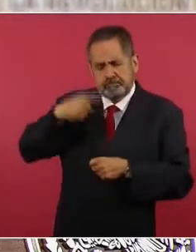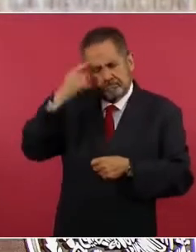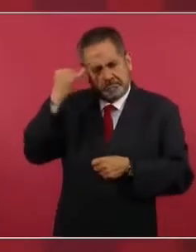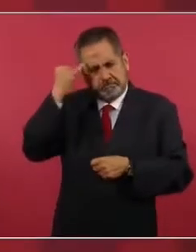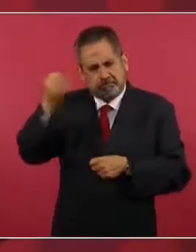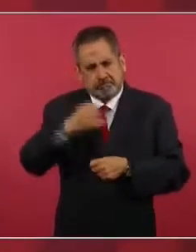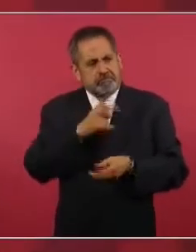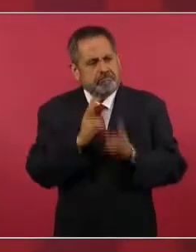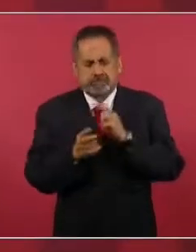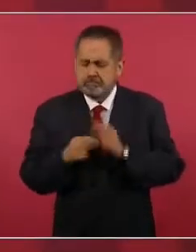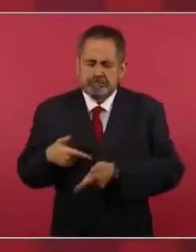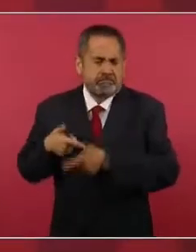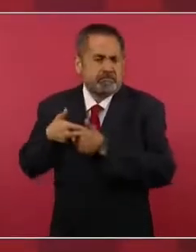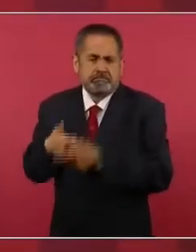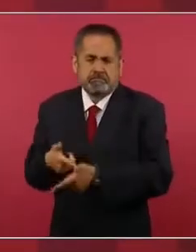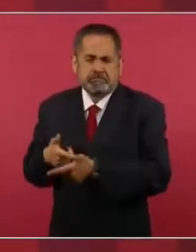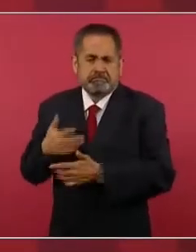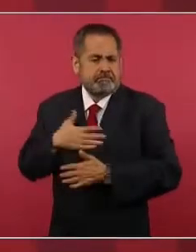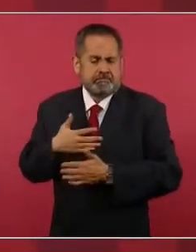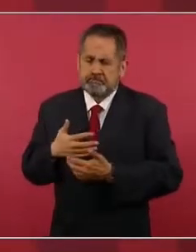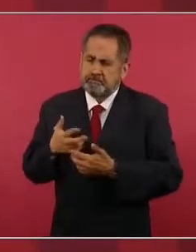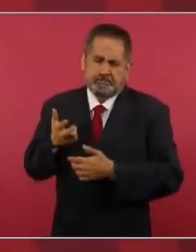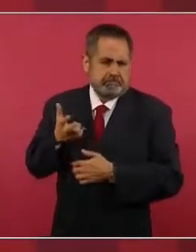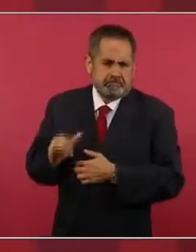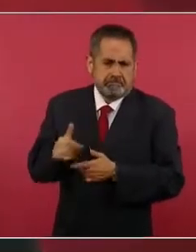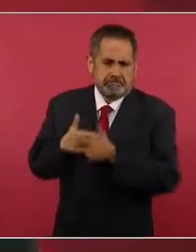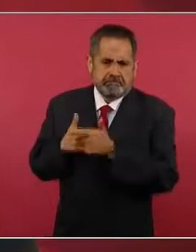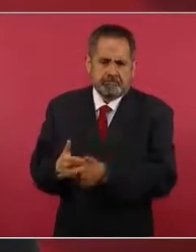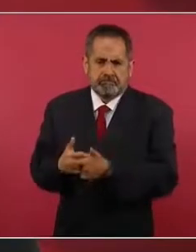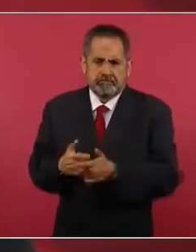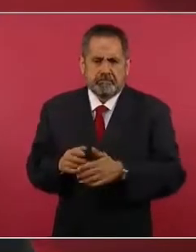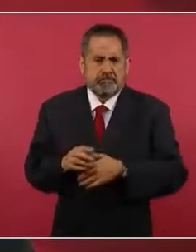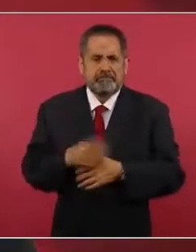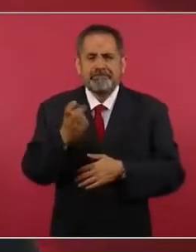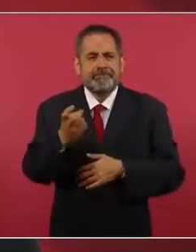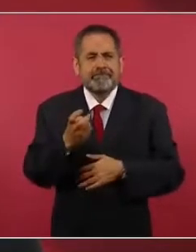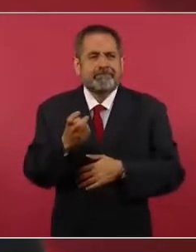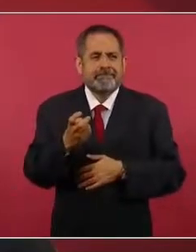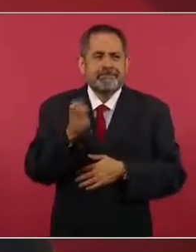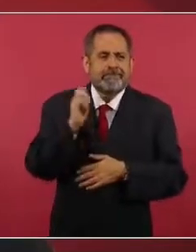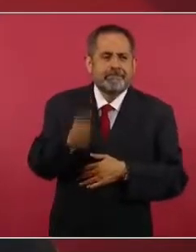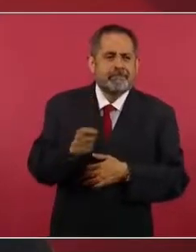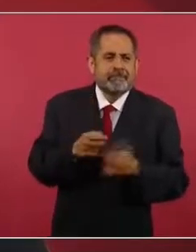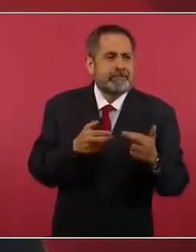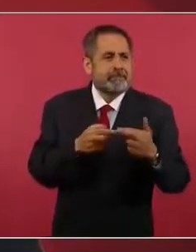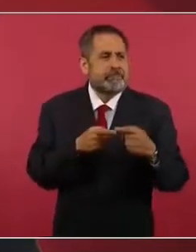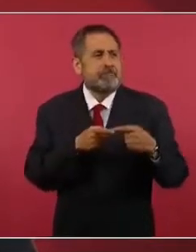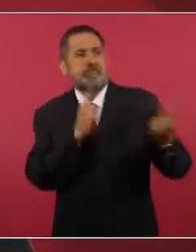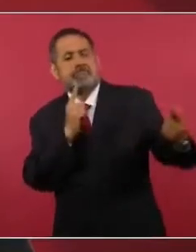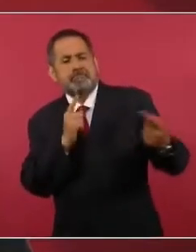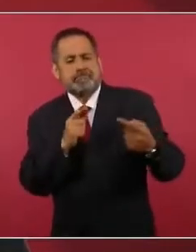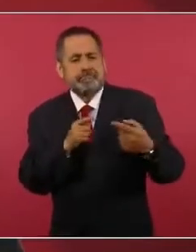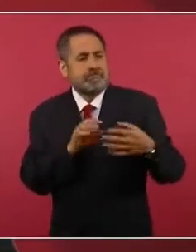sostenemos y lo vamos a seguir sosteniendo. Pero esto no es ruptura, es